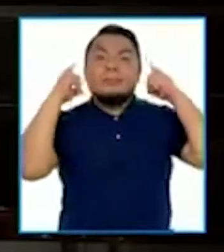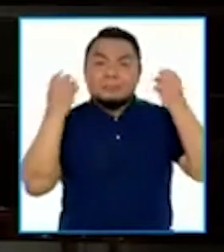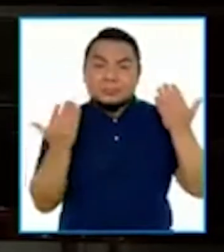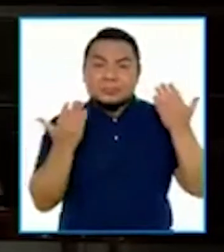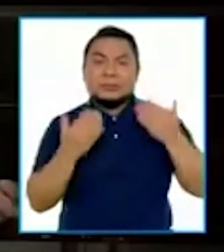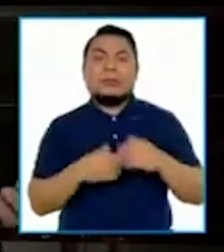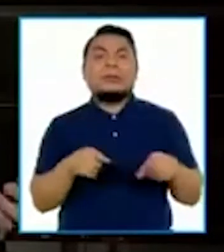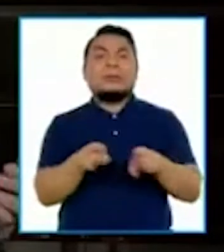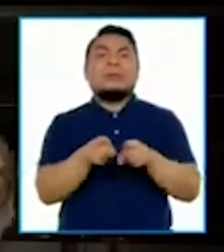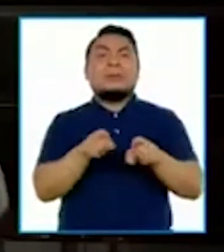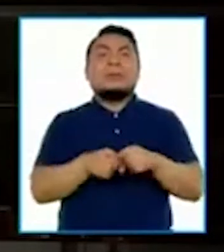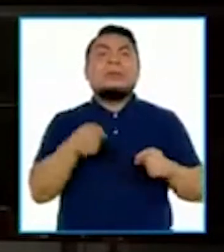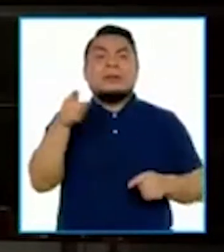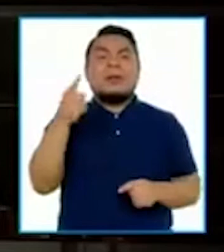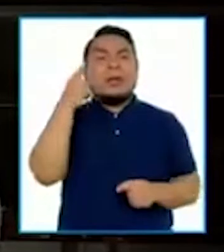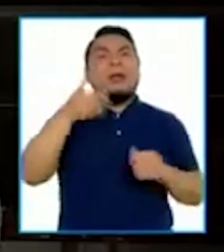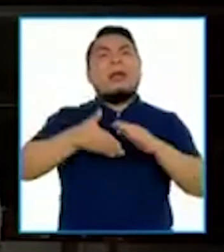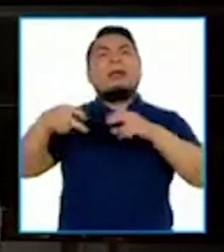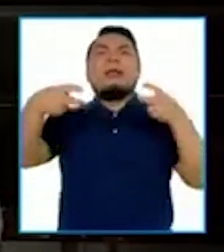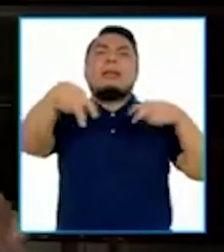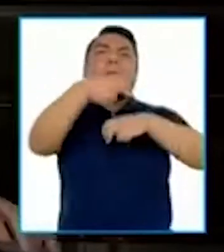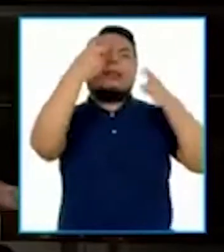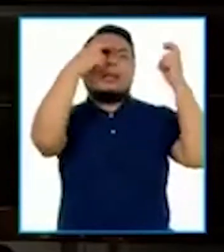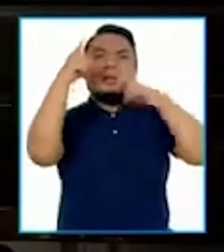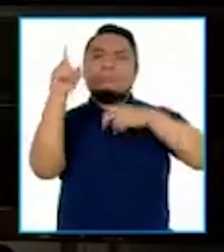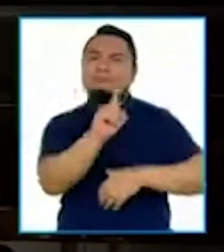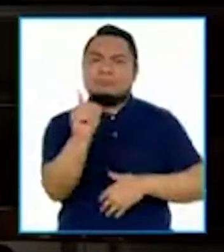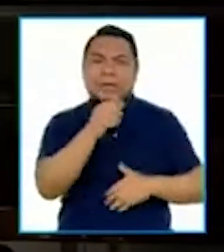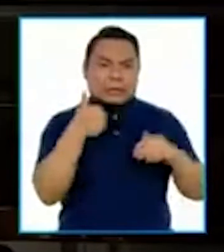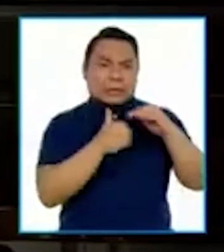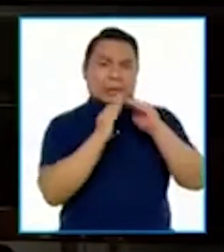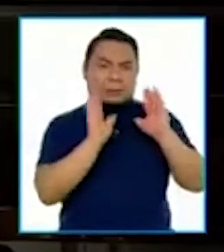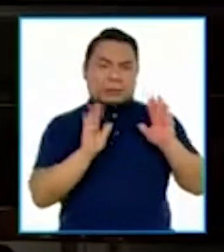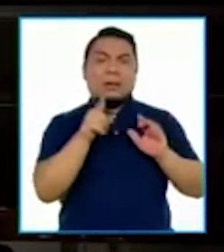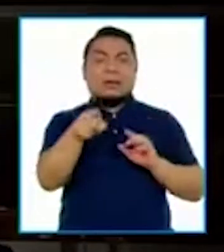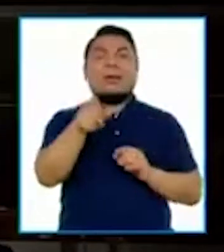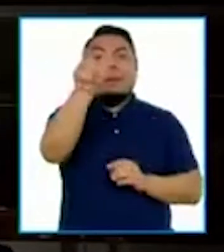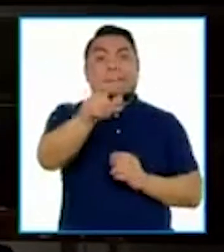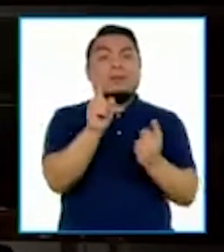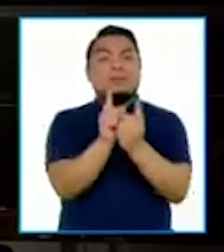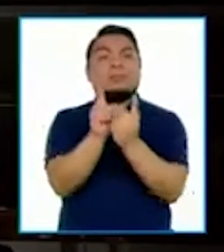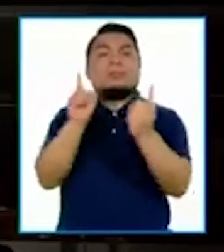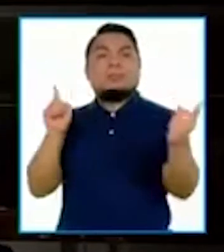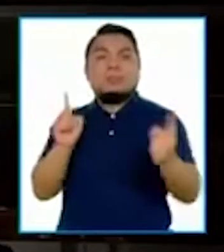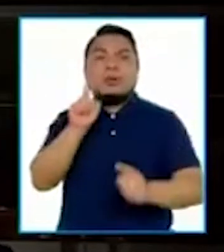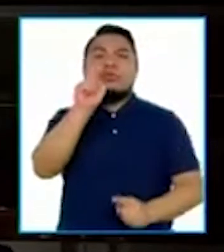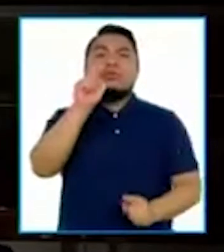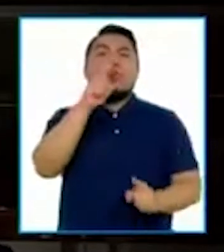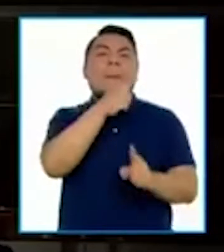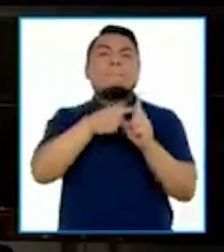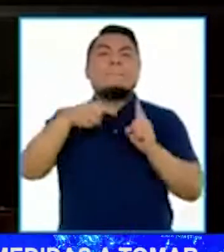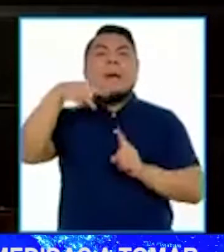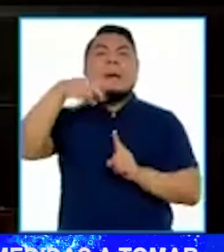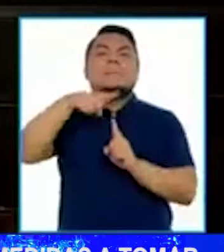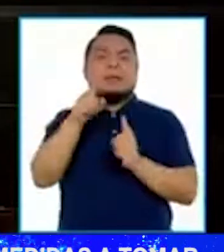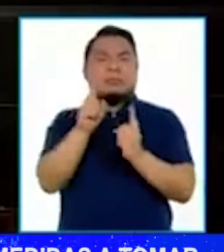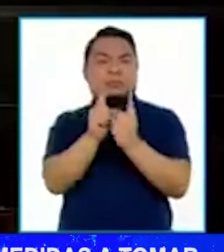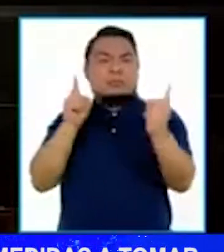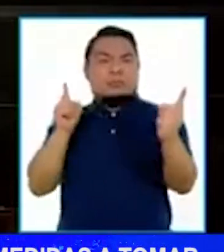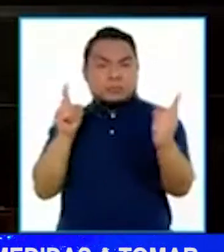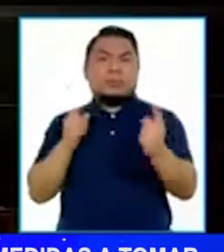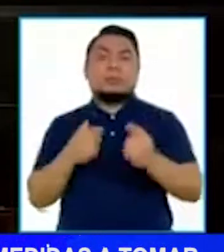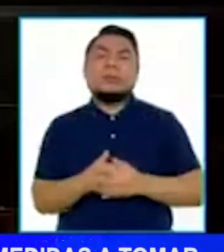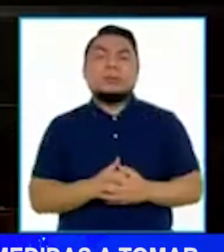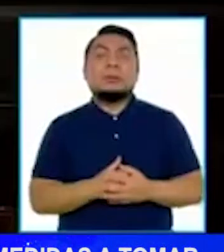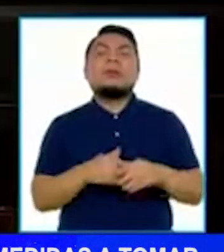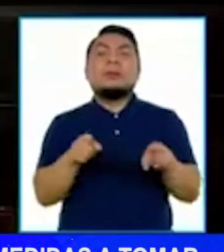mascarilla, evitemos salir si no es indispensable, mantengamos la distancia de al menos 1.5 metros con personas que no viven